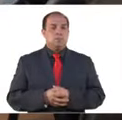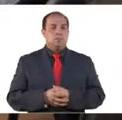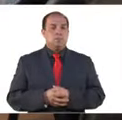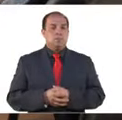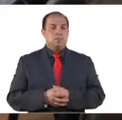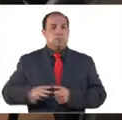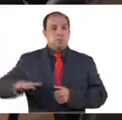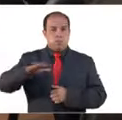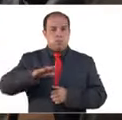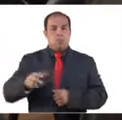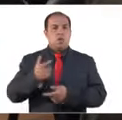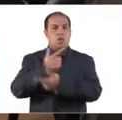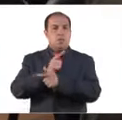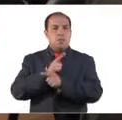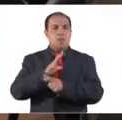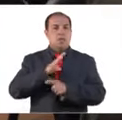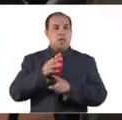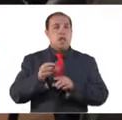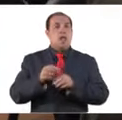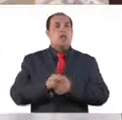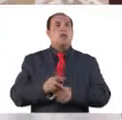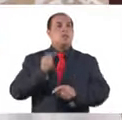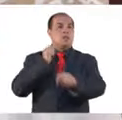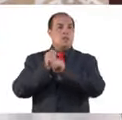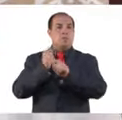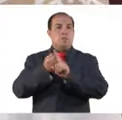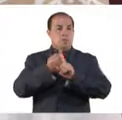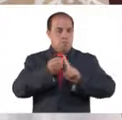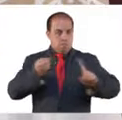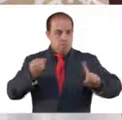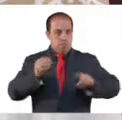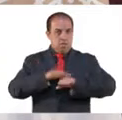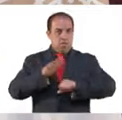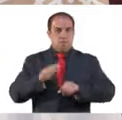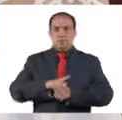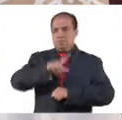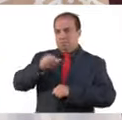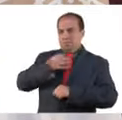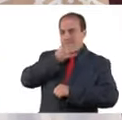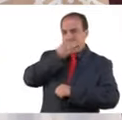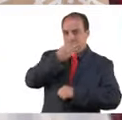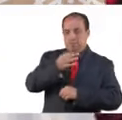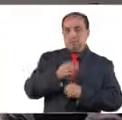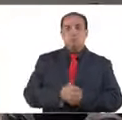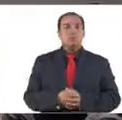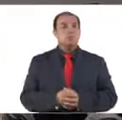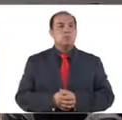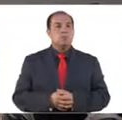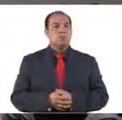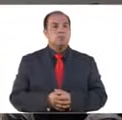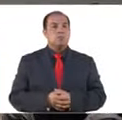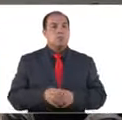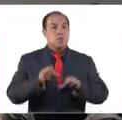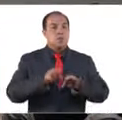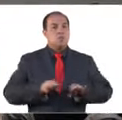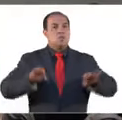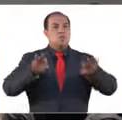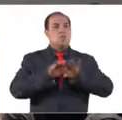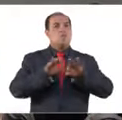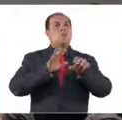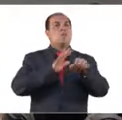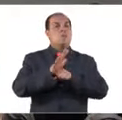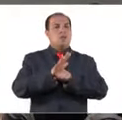taxis, un transporte más ordenado? Le mantendremos informado. Sí, lo importante es cómo cambiaron las